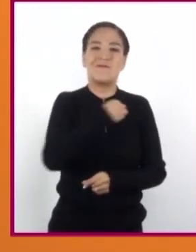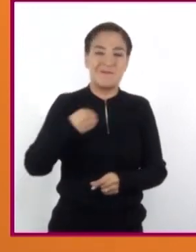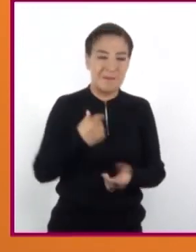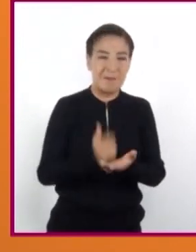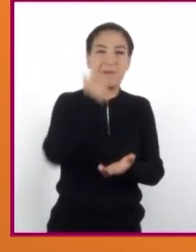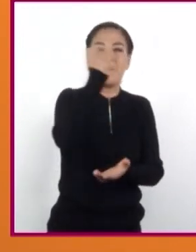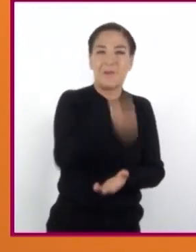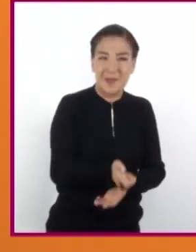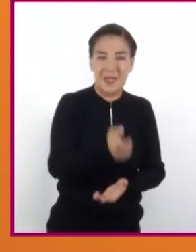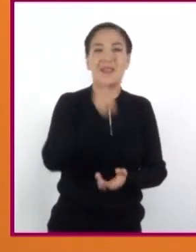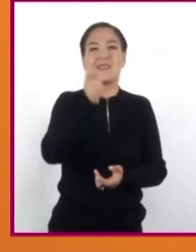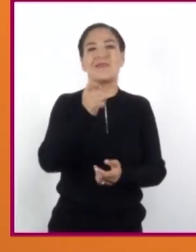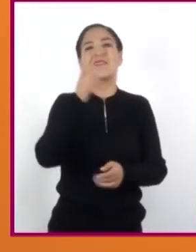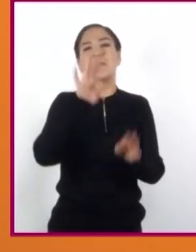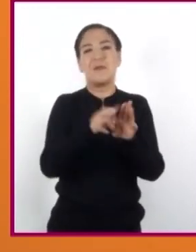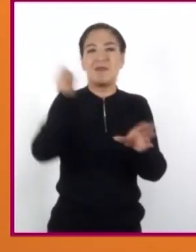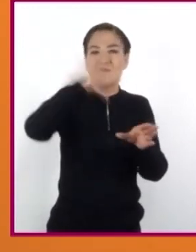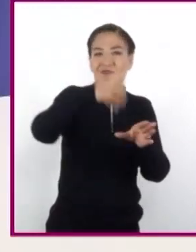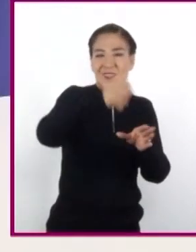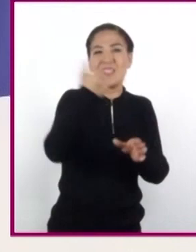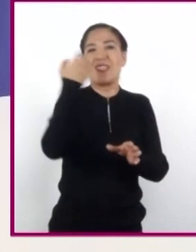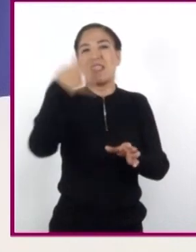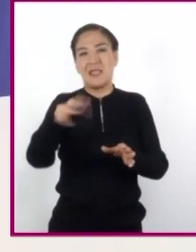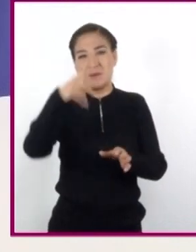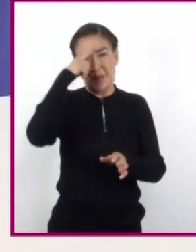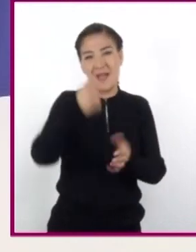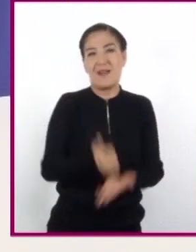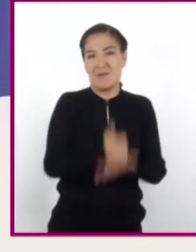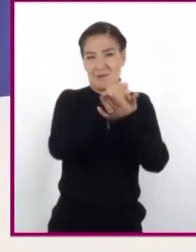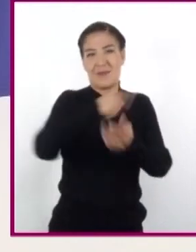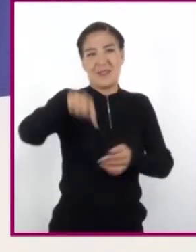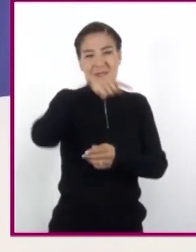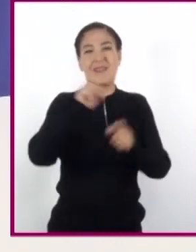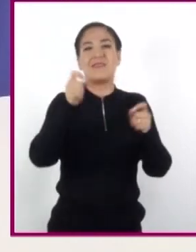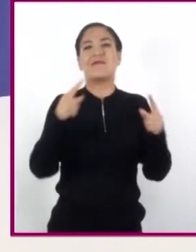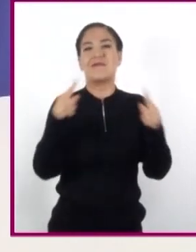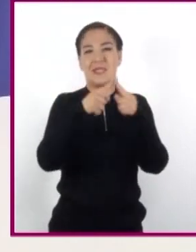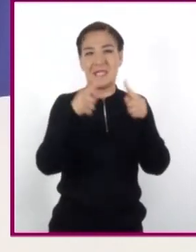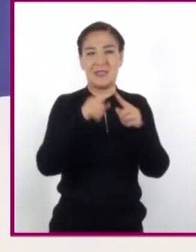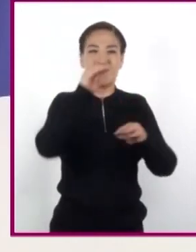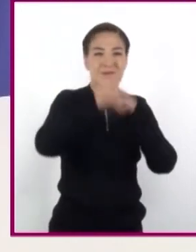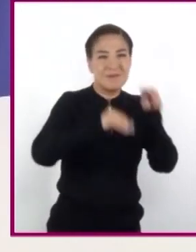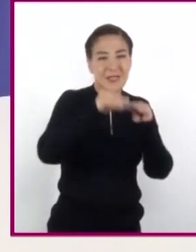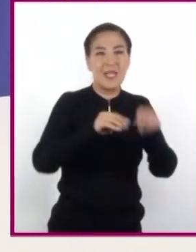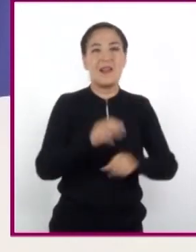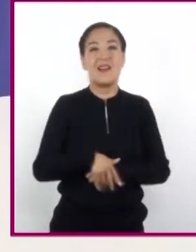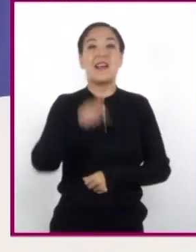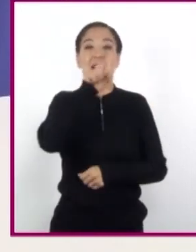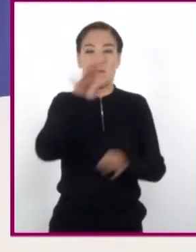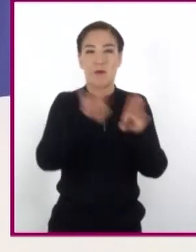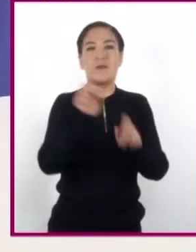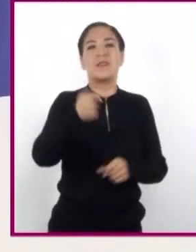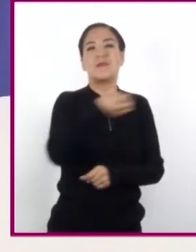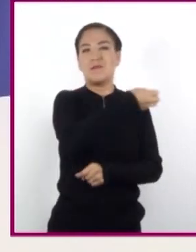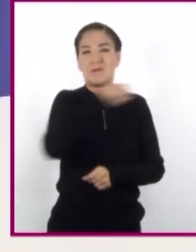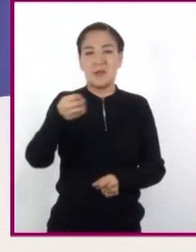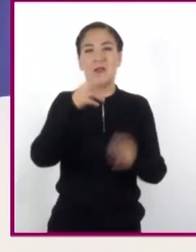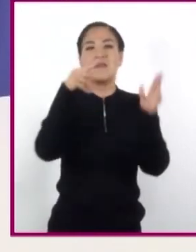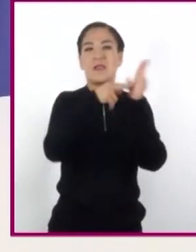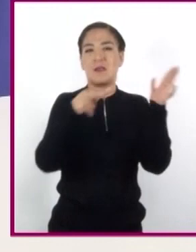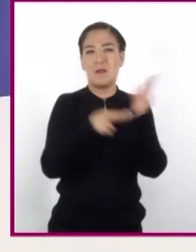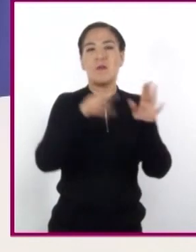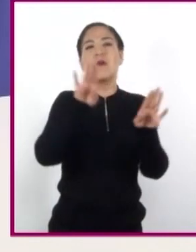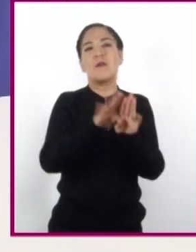para sostener los gastos de la Iglesia. Asimismo, se estableció el Santo Oficio como un órgano